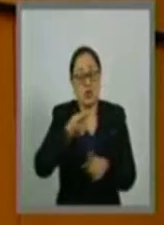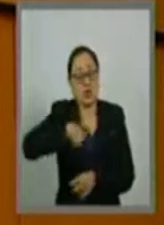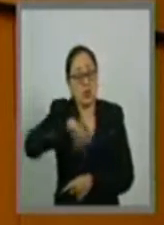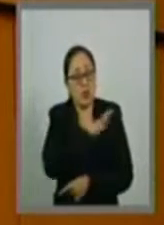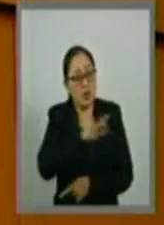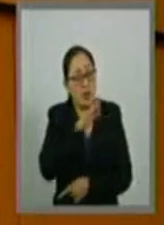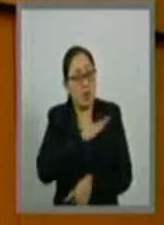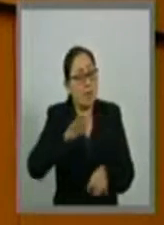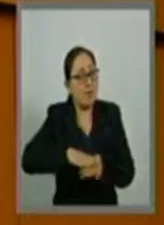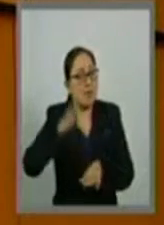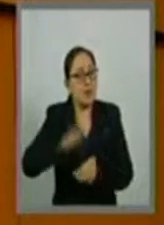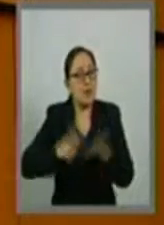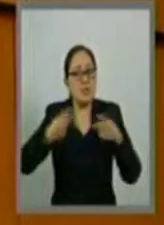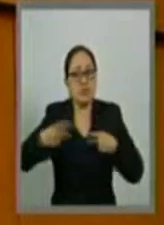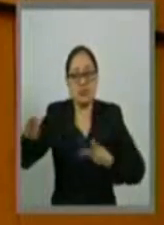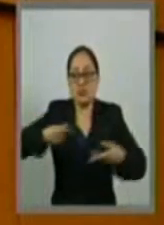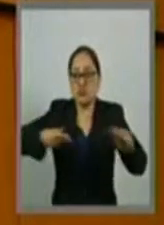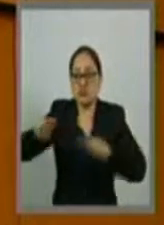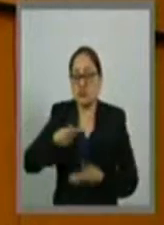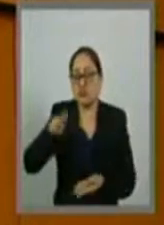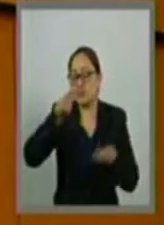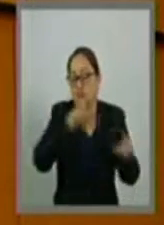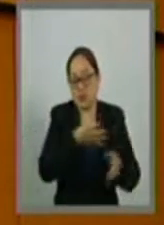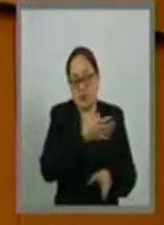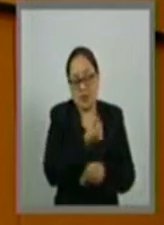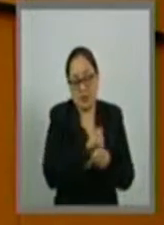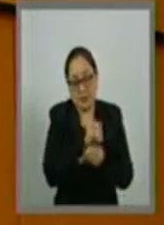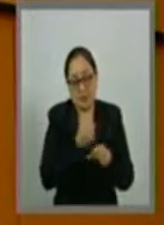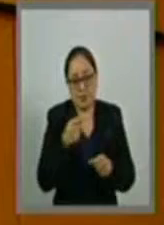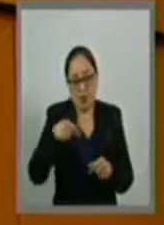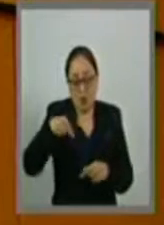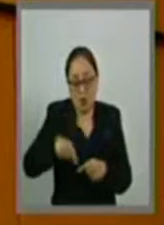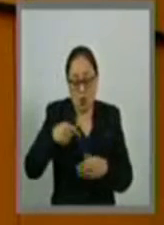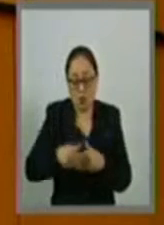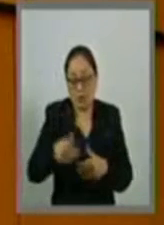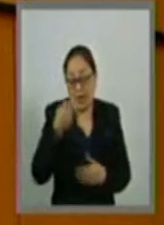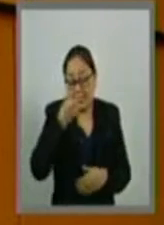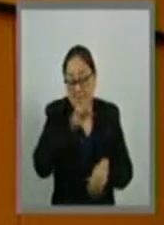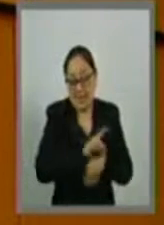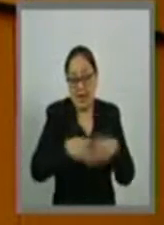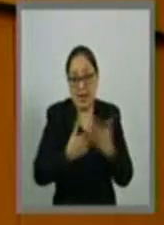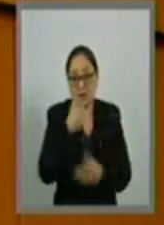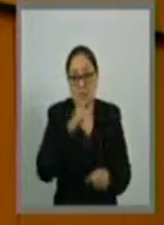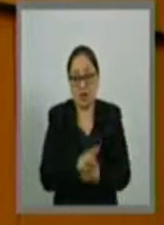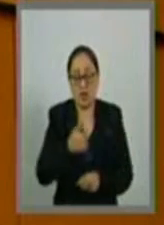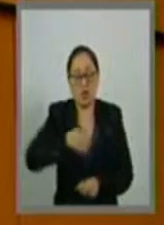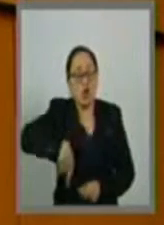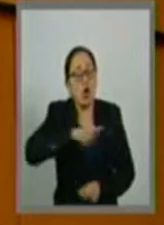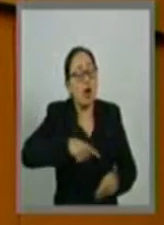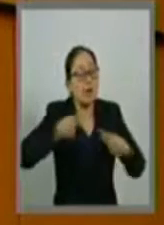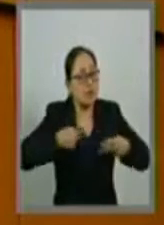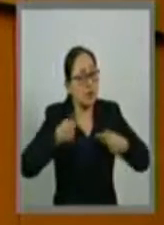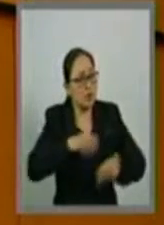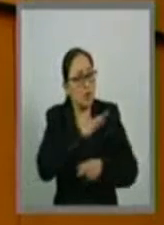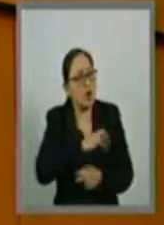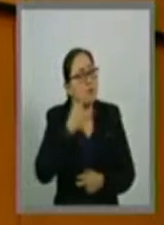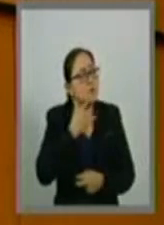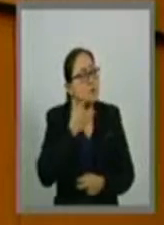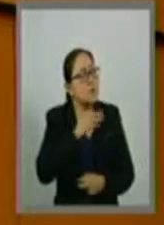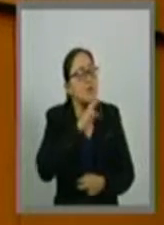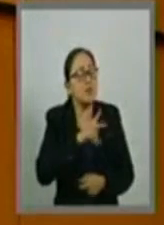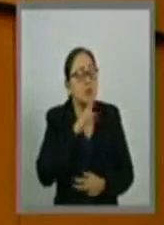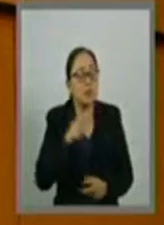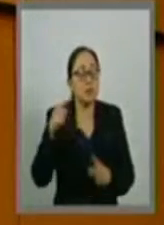de donación. A través de este día pretendemos concientizar a toda la población de este gran esfuerzo. Se estima que